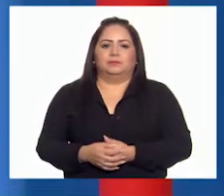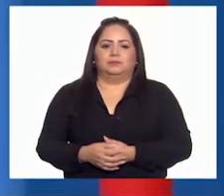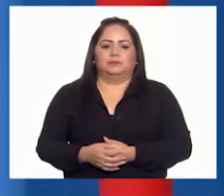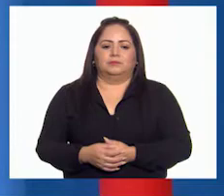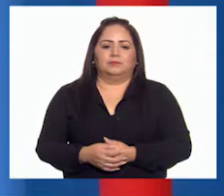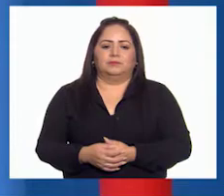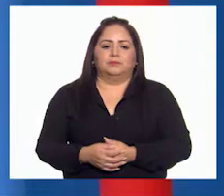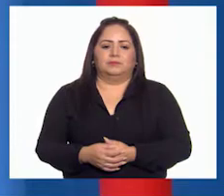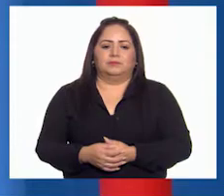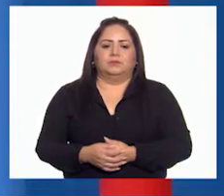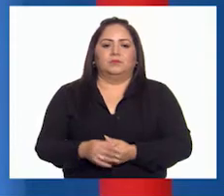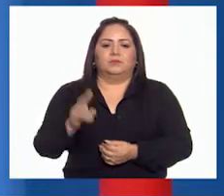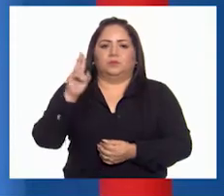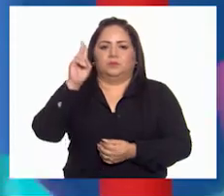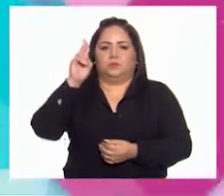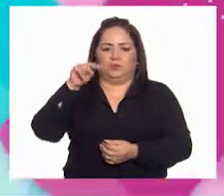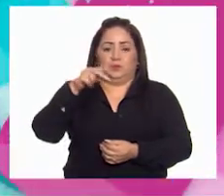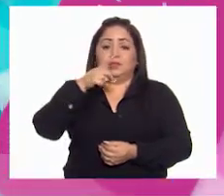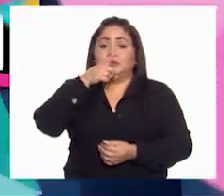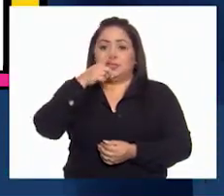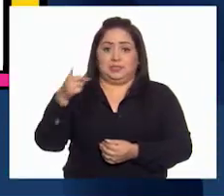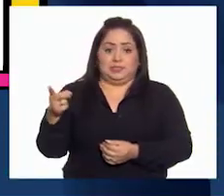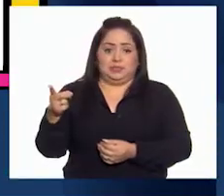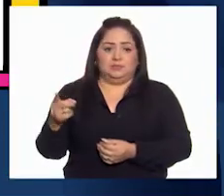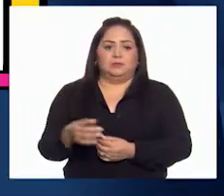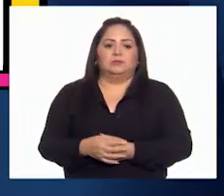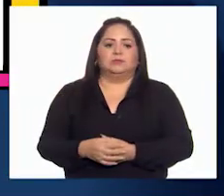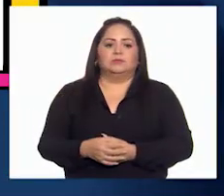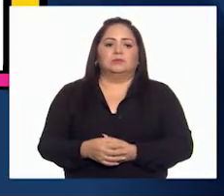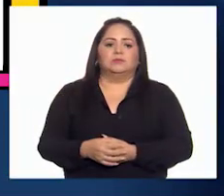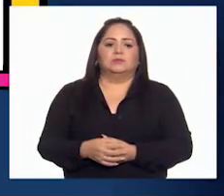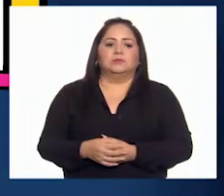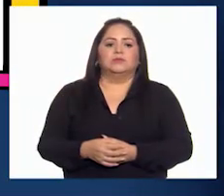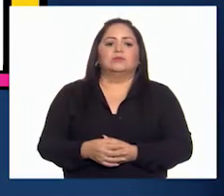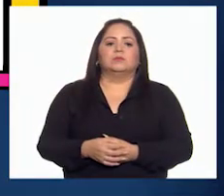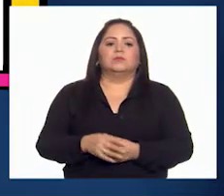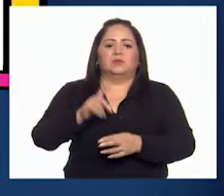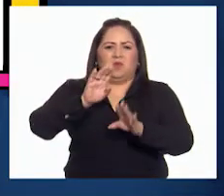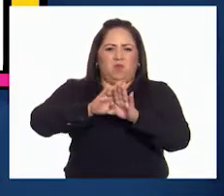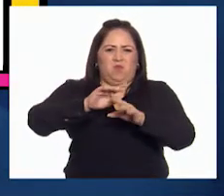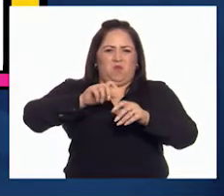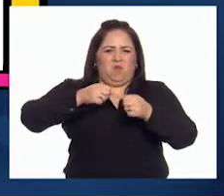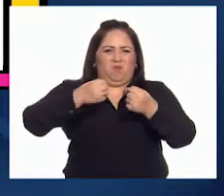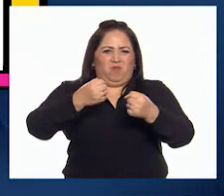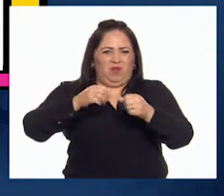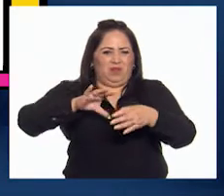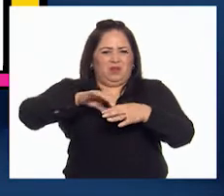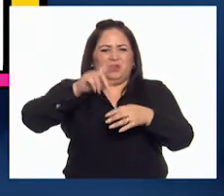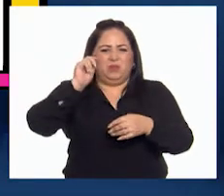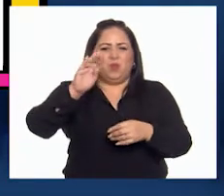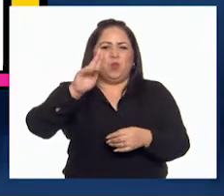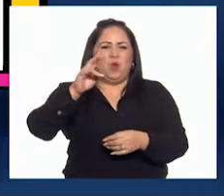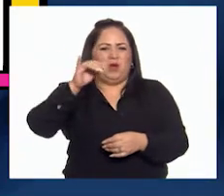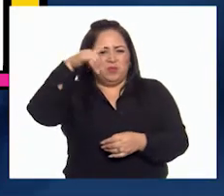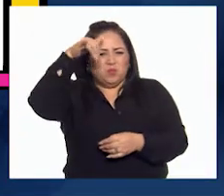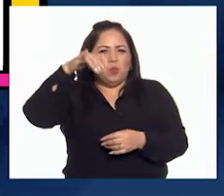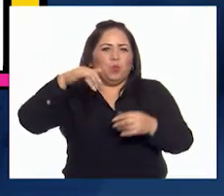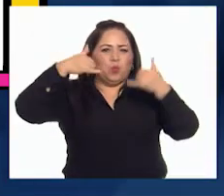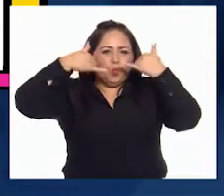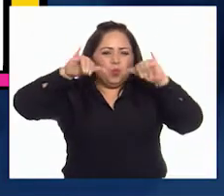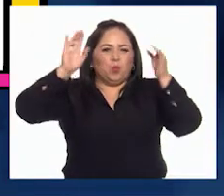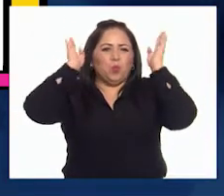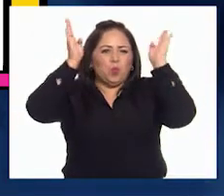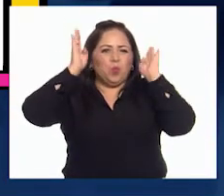UN. Dice así, uncir. Atar o sujetar al yugo bueyes, mulas u